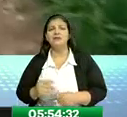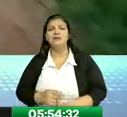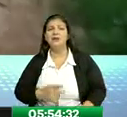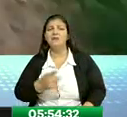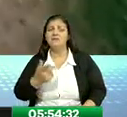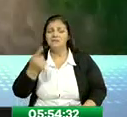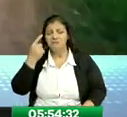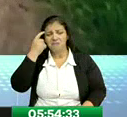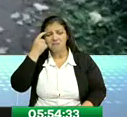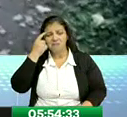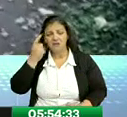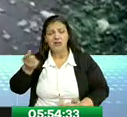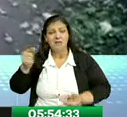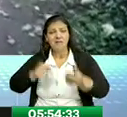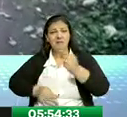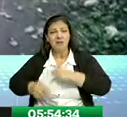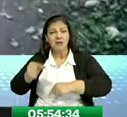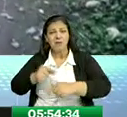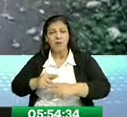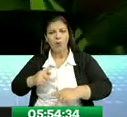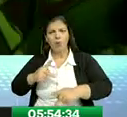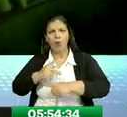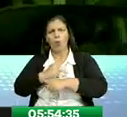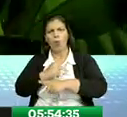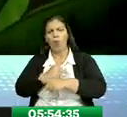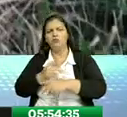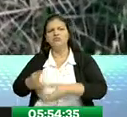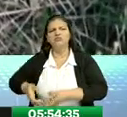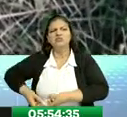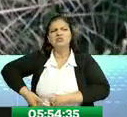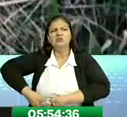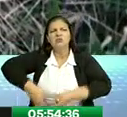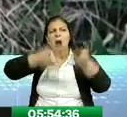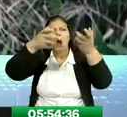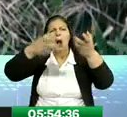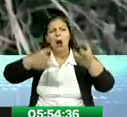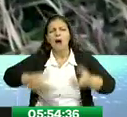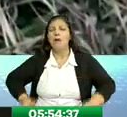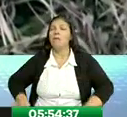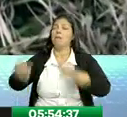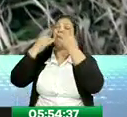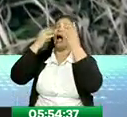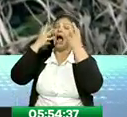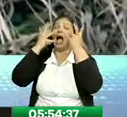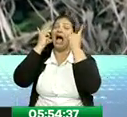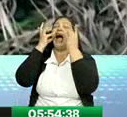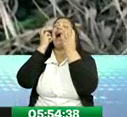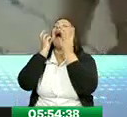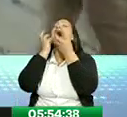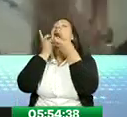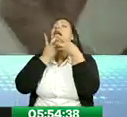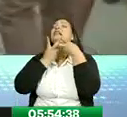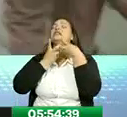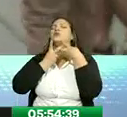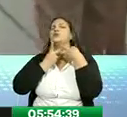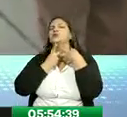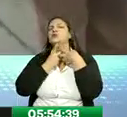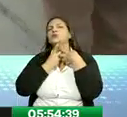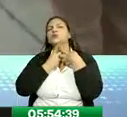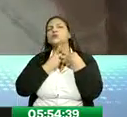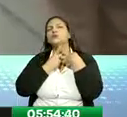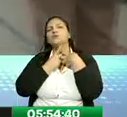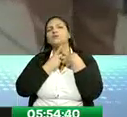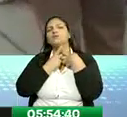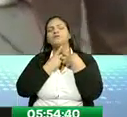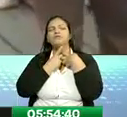¿no? Bueno, podría ser, pero no es justificable para nada o en absoluto esto que estamos viviendo. Y esto que sea un llamado de atención y que